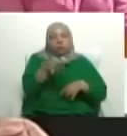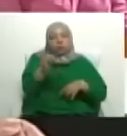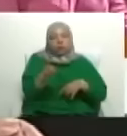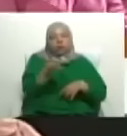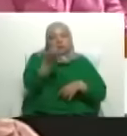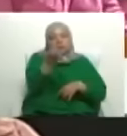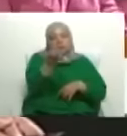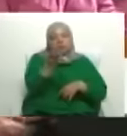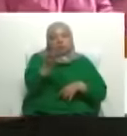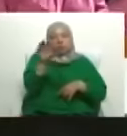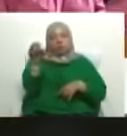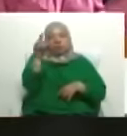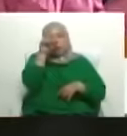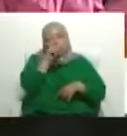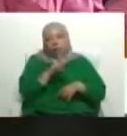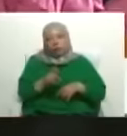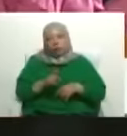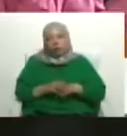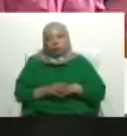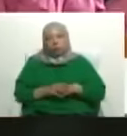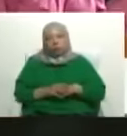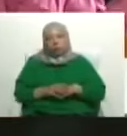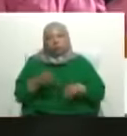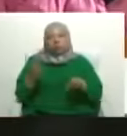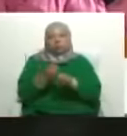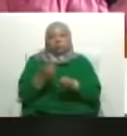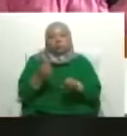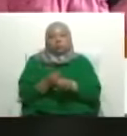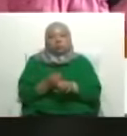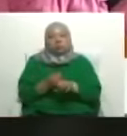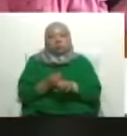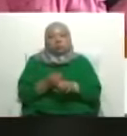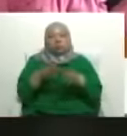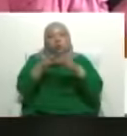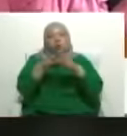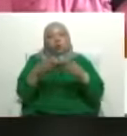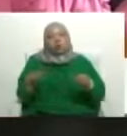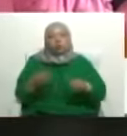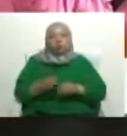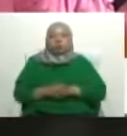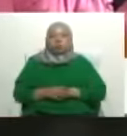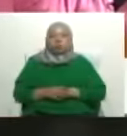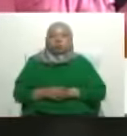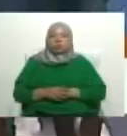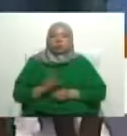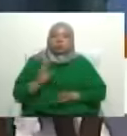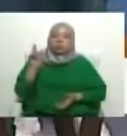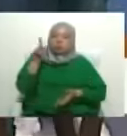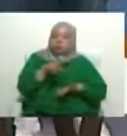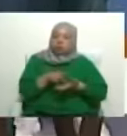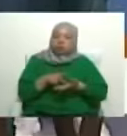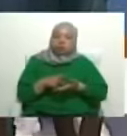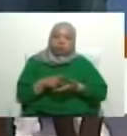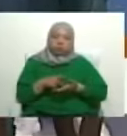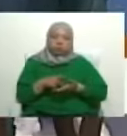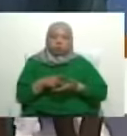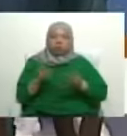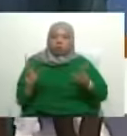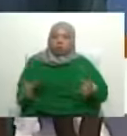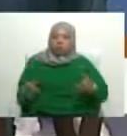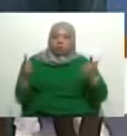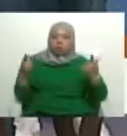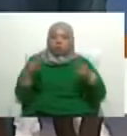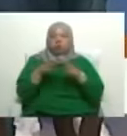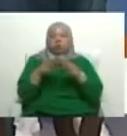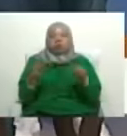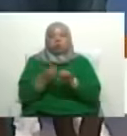años. Es generar un tono de angustia que permita